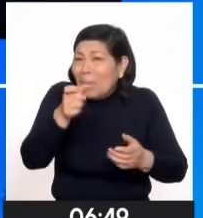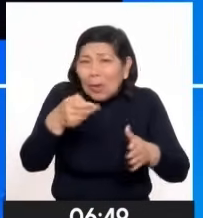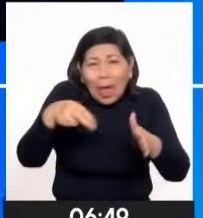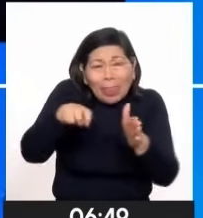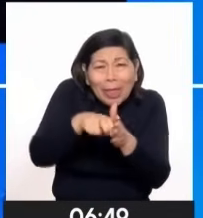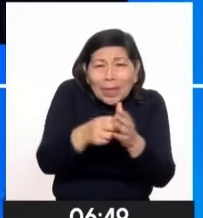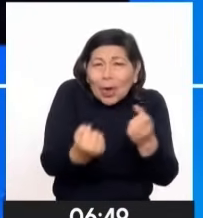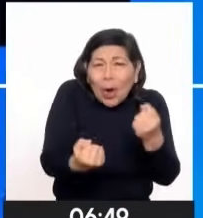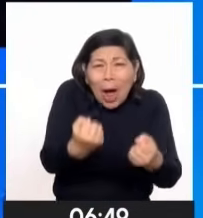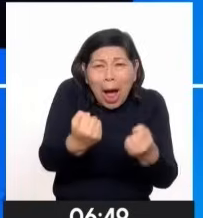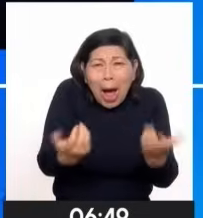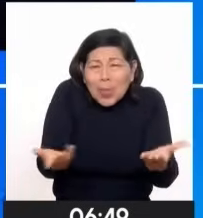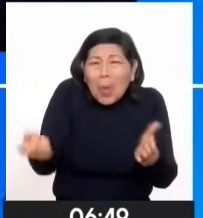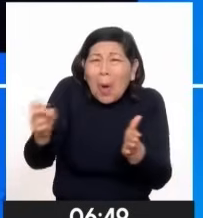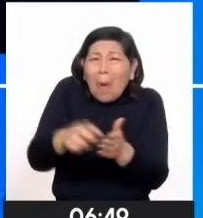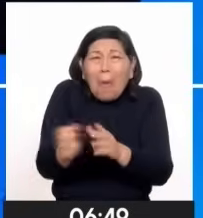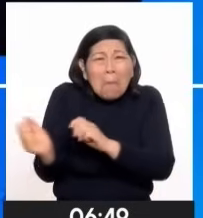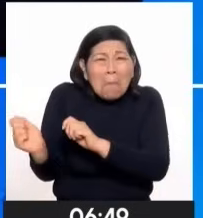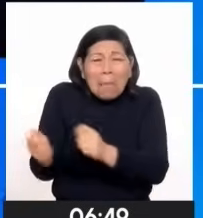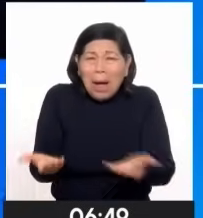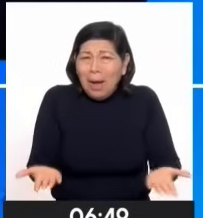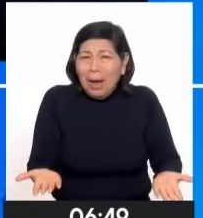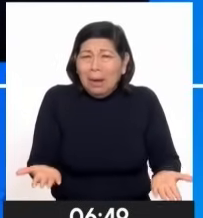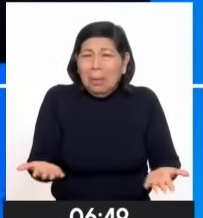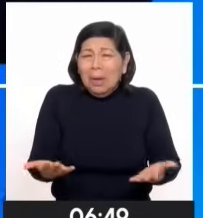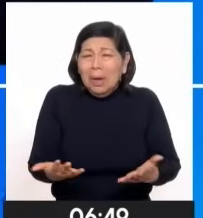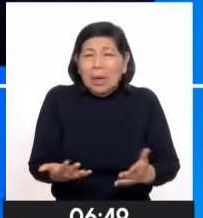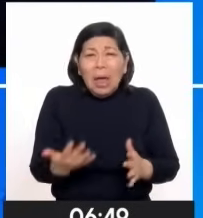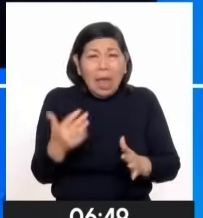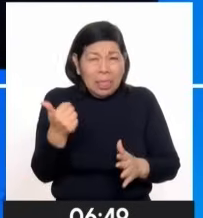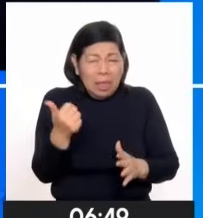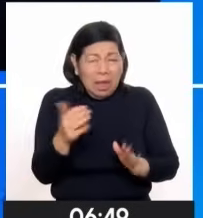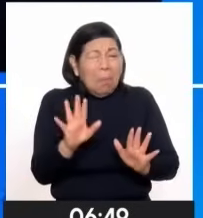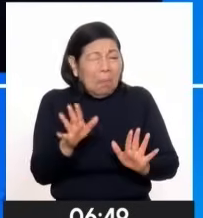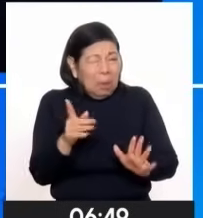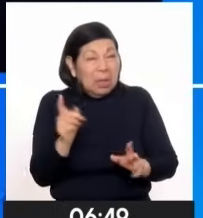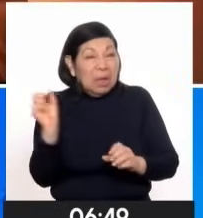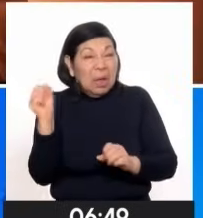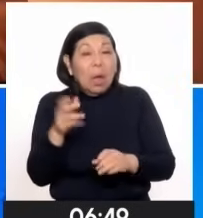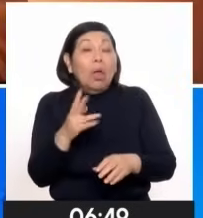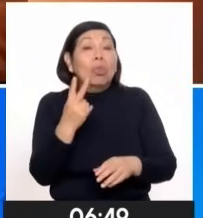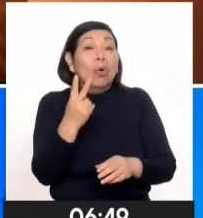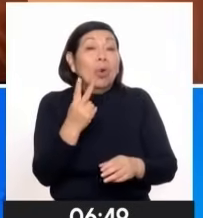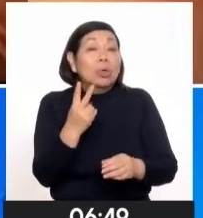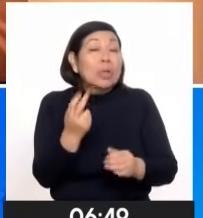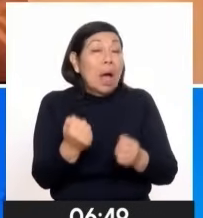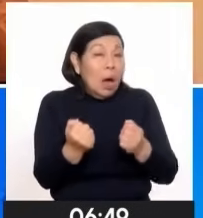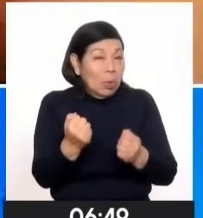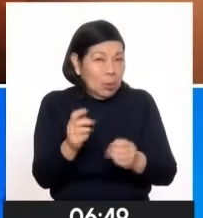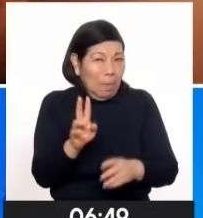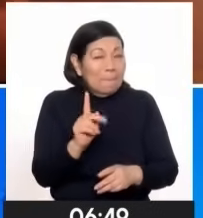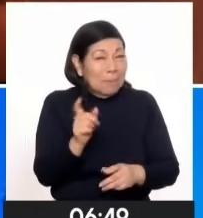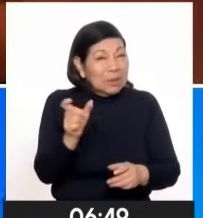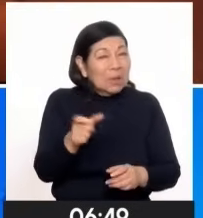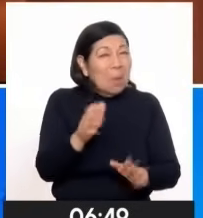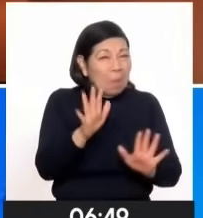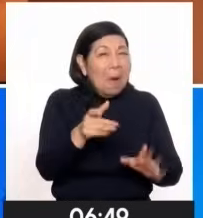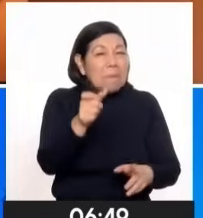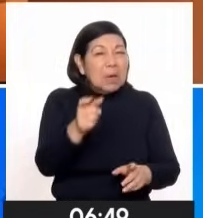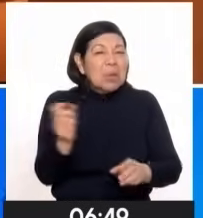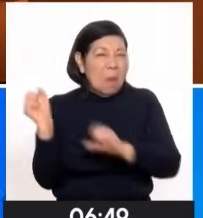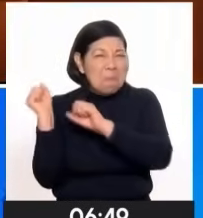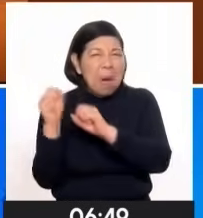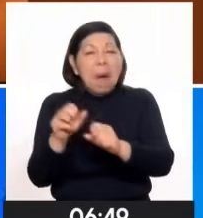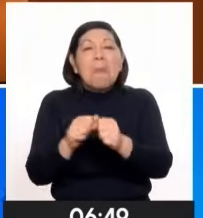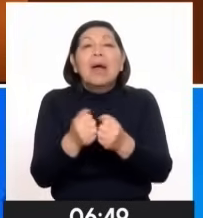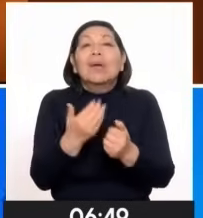que estaban dentro del vehículo han participado un promedio de 10 a 12 personas en dos vehículos Ya nosotros tenemos bastante